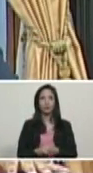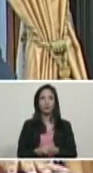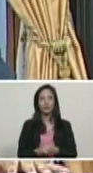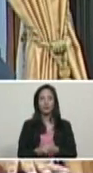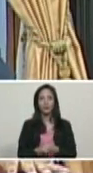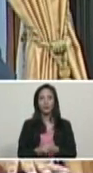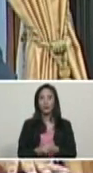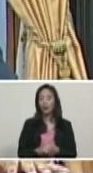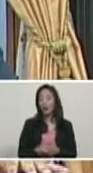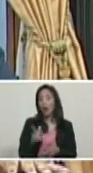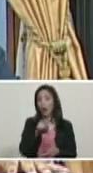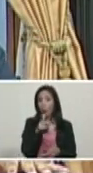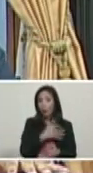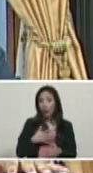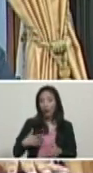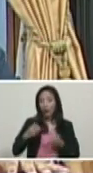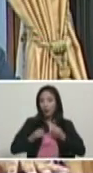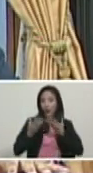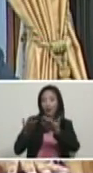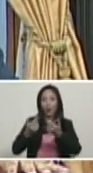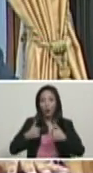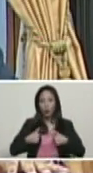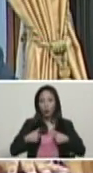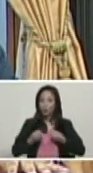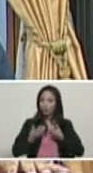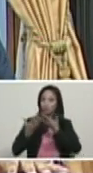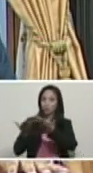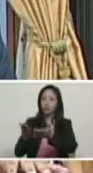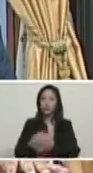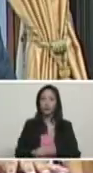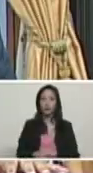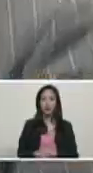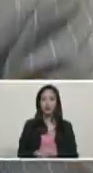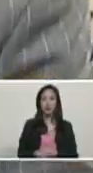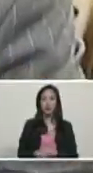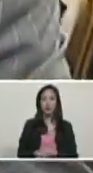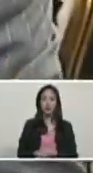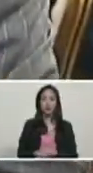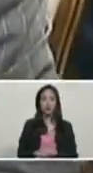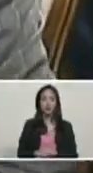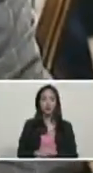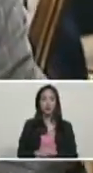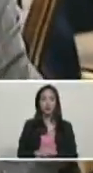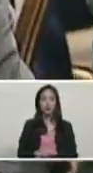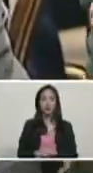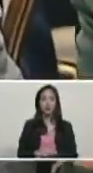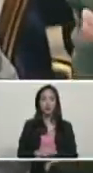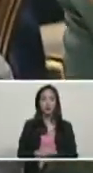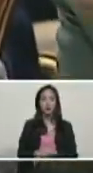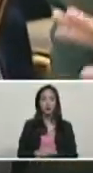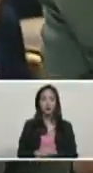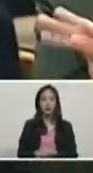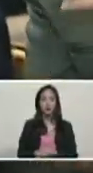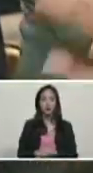Para los que le pidan a San Nicolás, asumo mi cuota, mi parte. El que le pida al niño